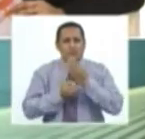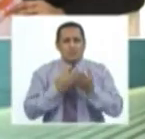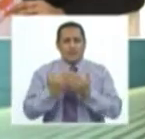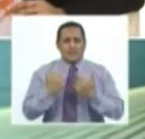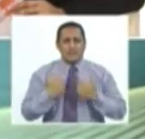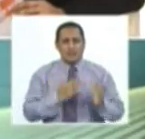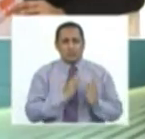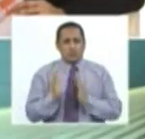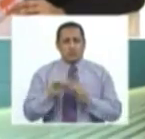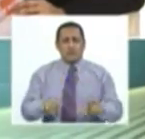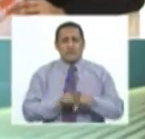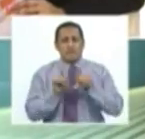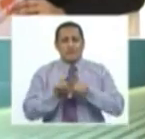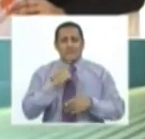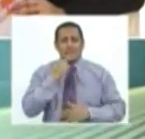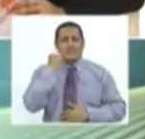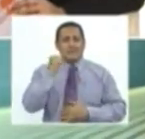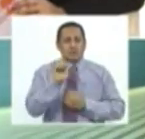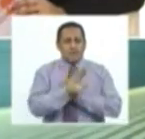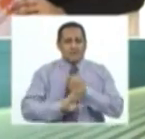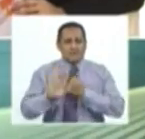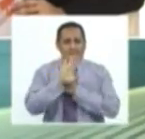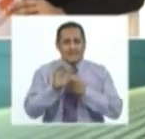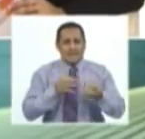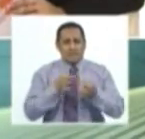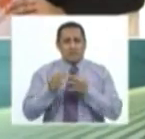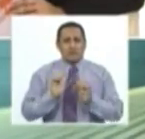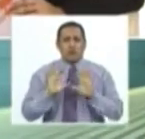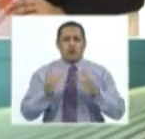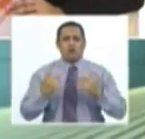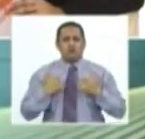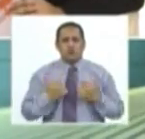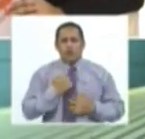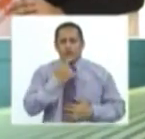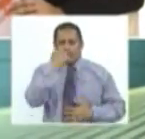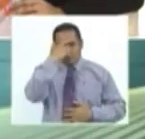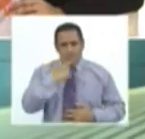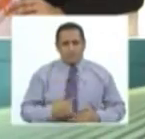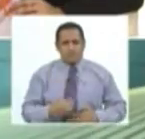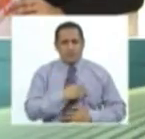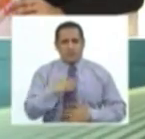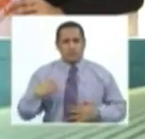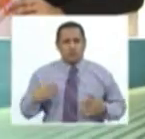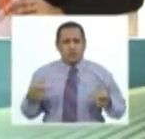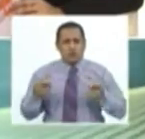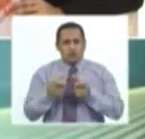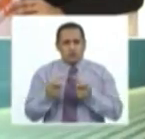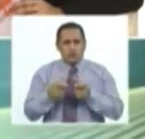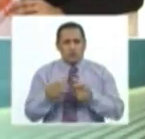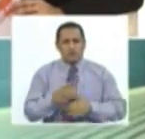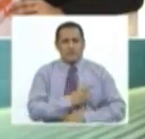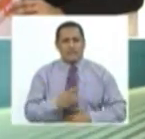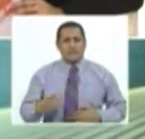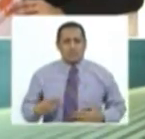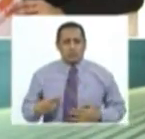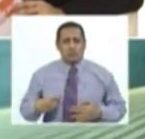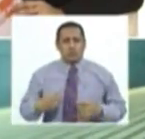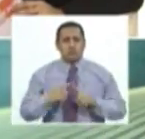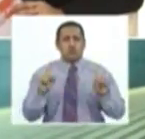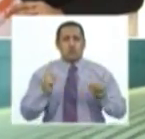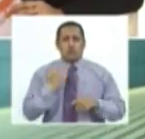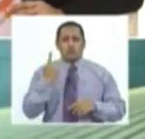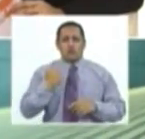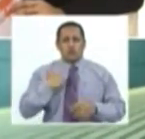debido proceso, que también es el derecho a la defensa, en la medida que dice, oiga, yo soy miembro del consejo directivo, solo que no